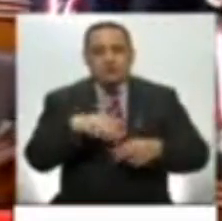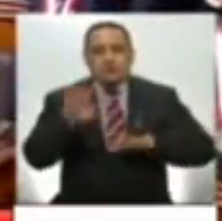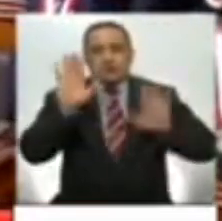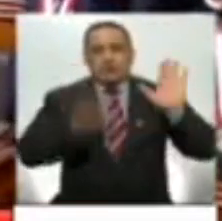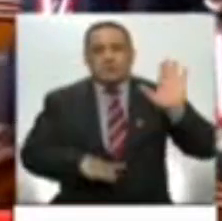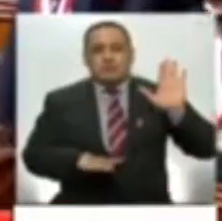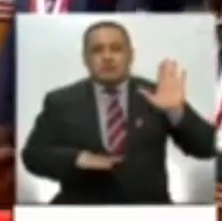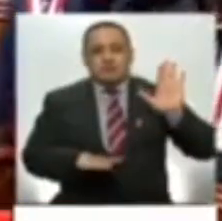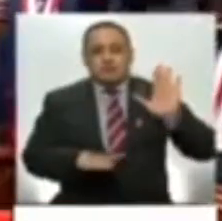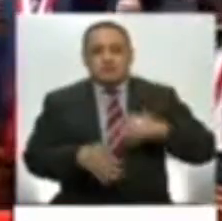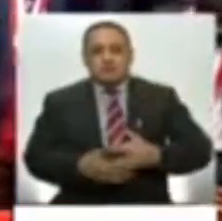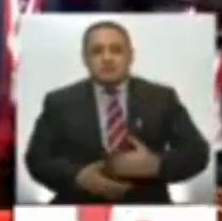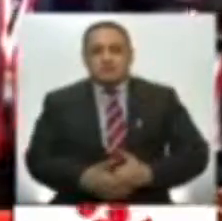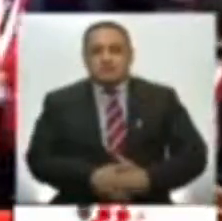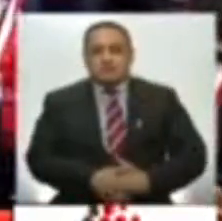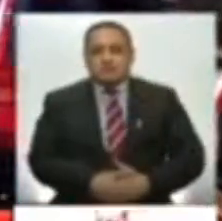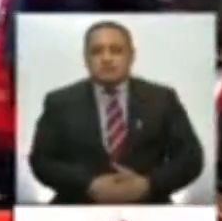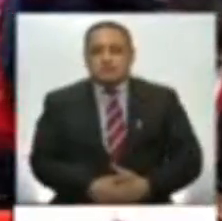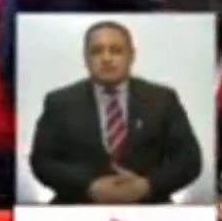juramentación.